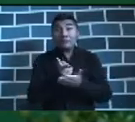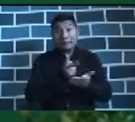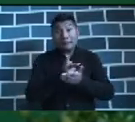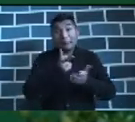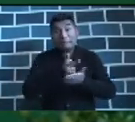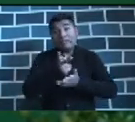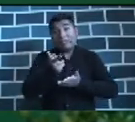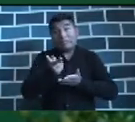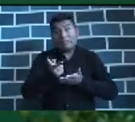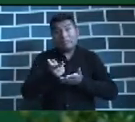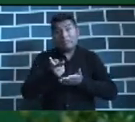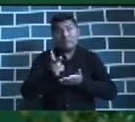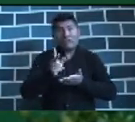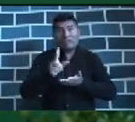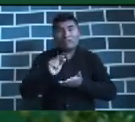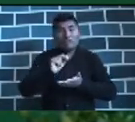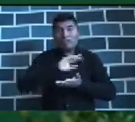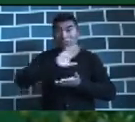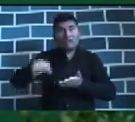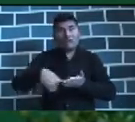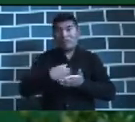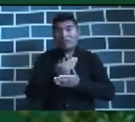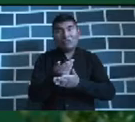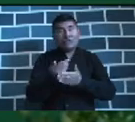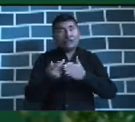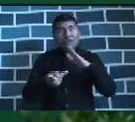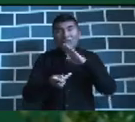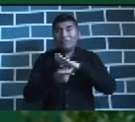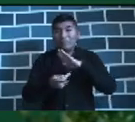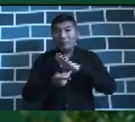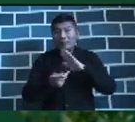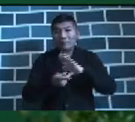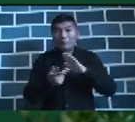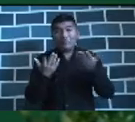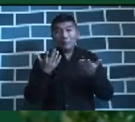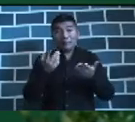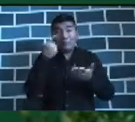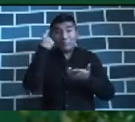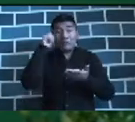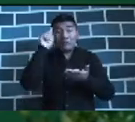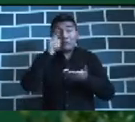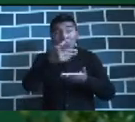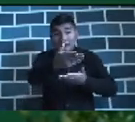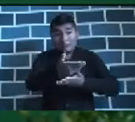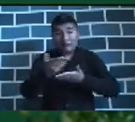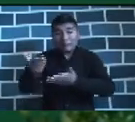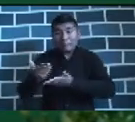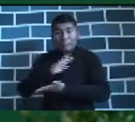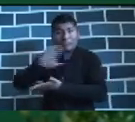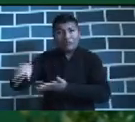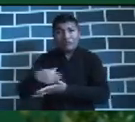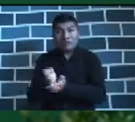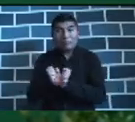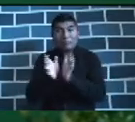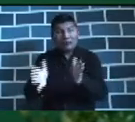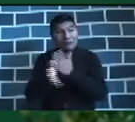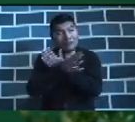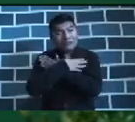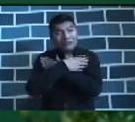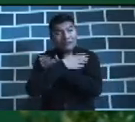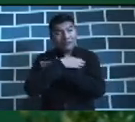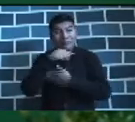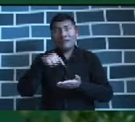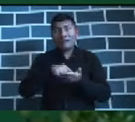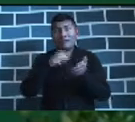quemó todos los aperos de labranza para invitar a todos y despedirse de esta